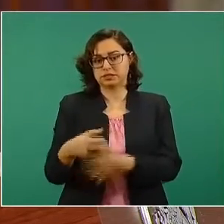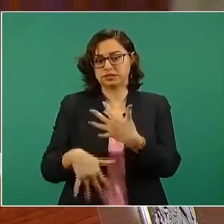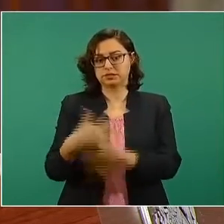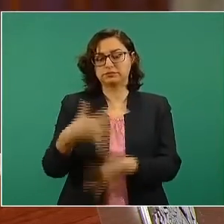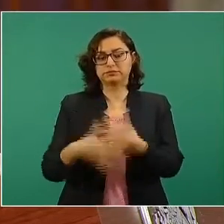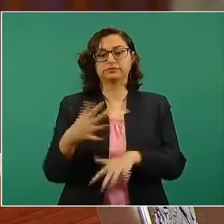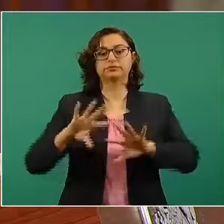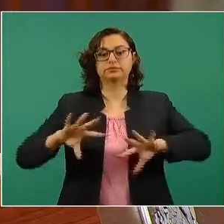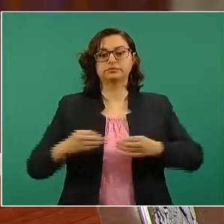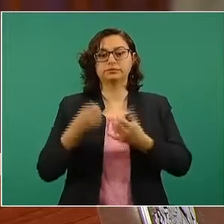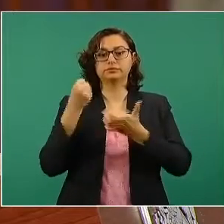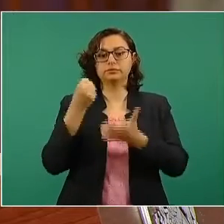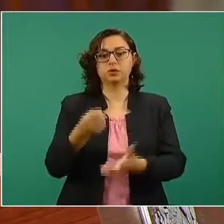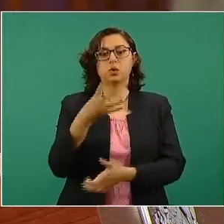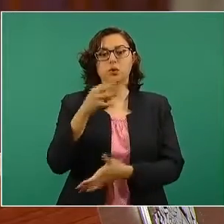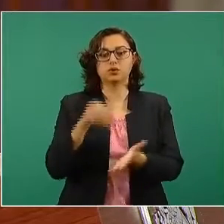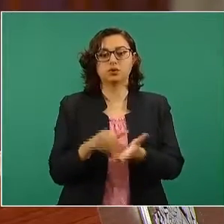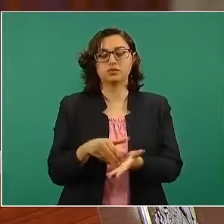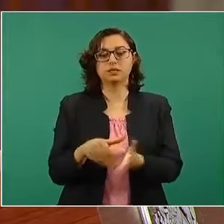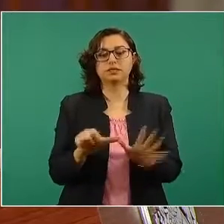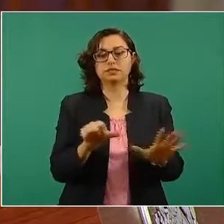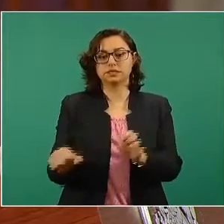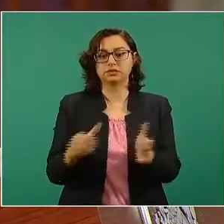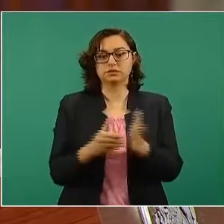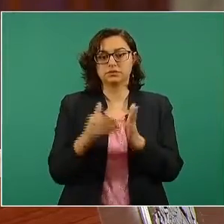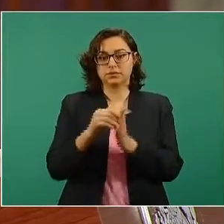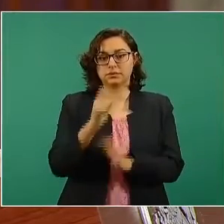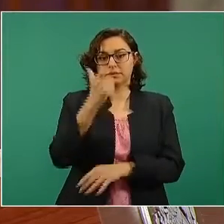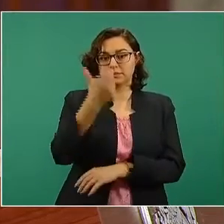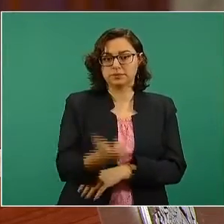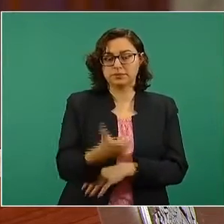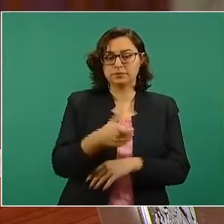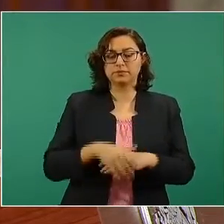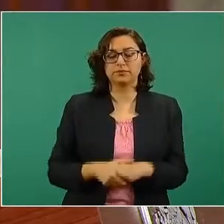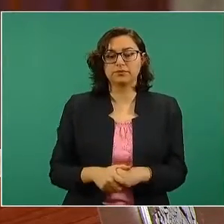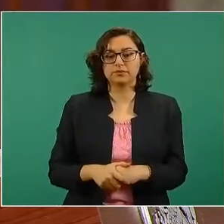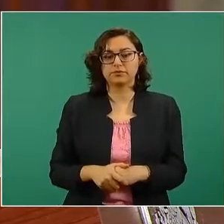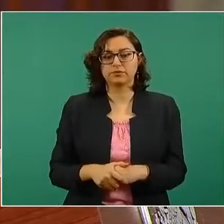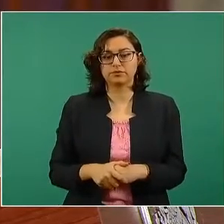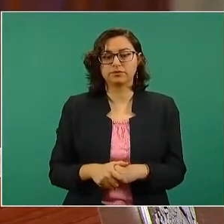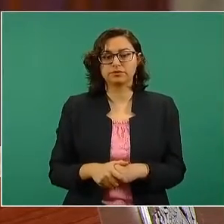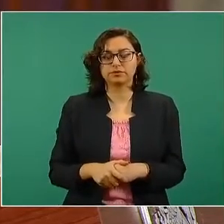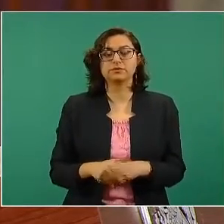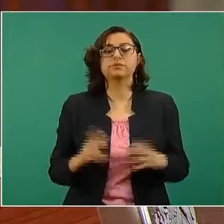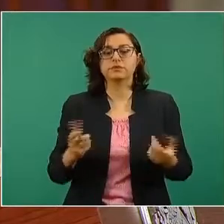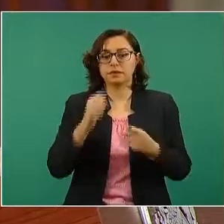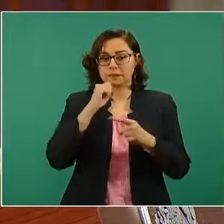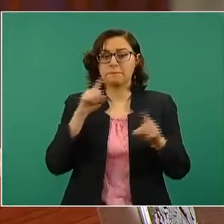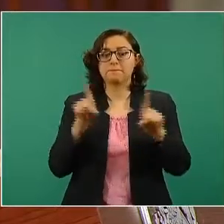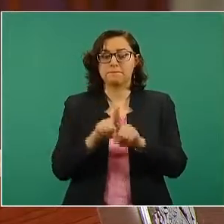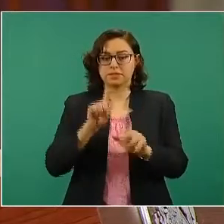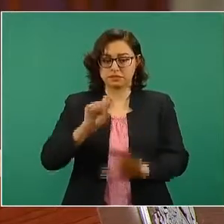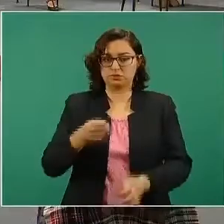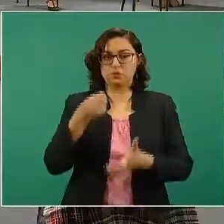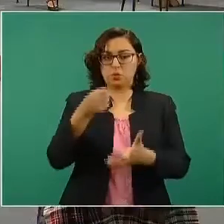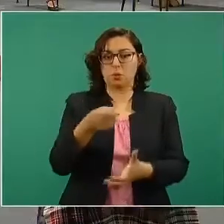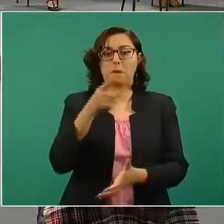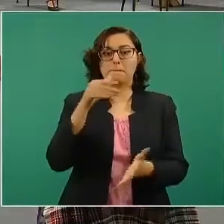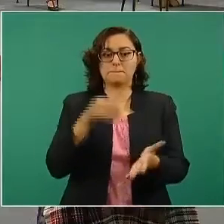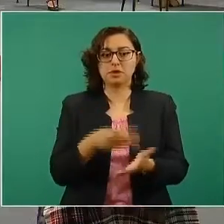de una inversión total de 4,640 millones de pesos y está por invertirse